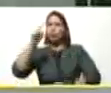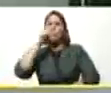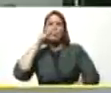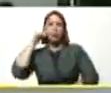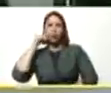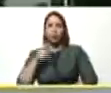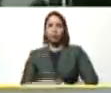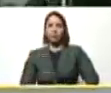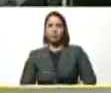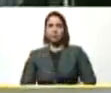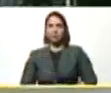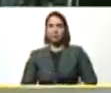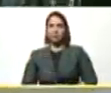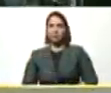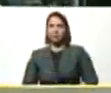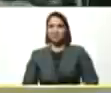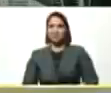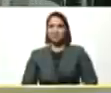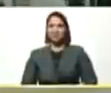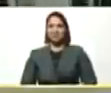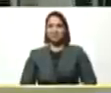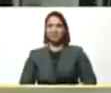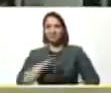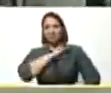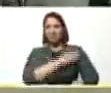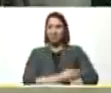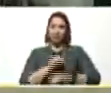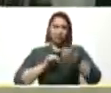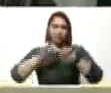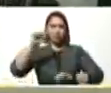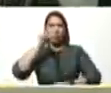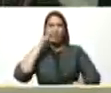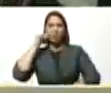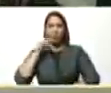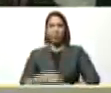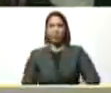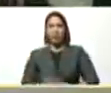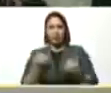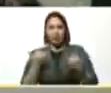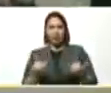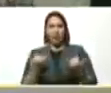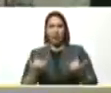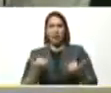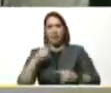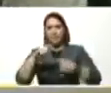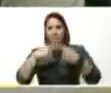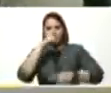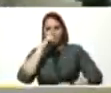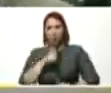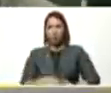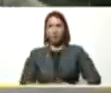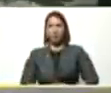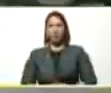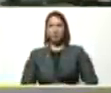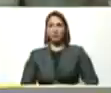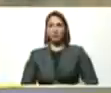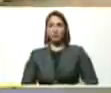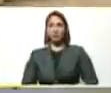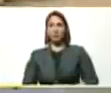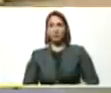Bigote. El Super Bigote. Bueno, vamos a aprobar el plan del próximo año.